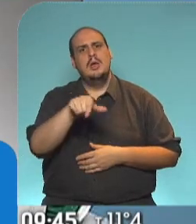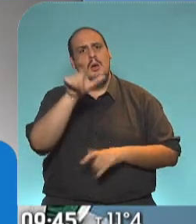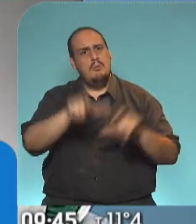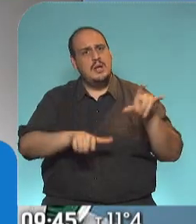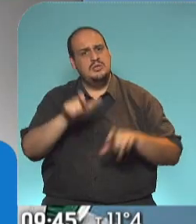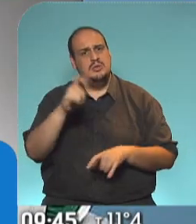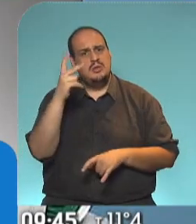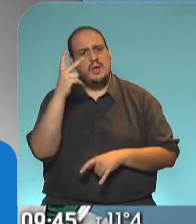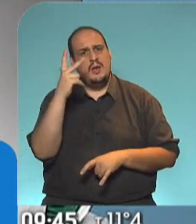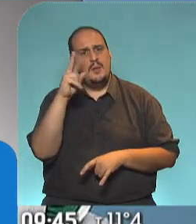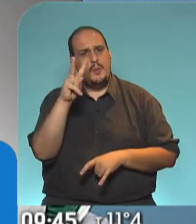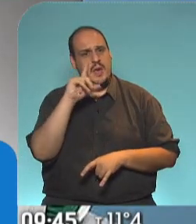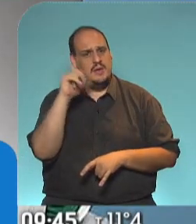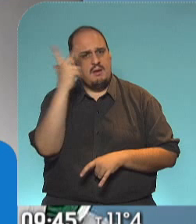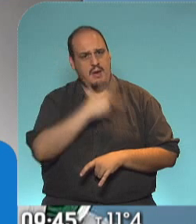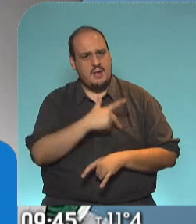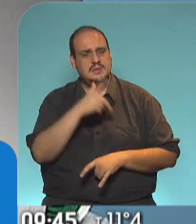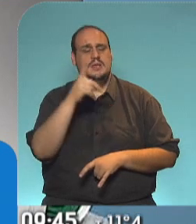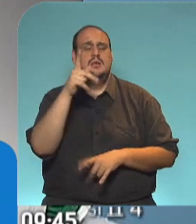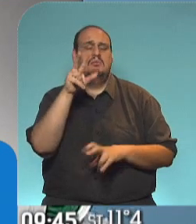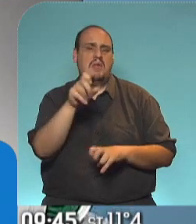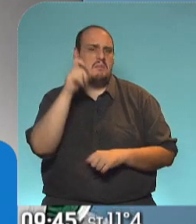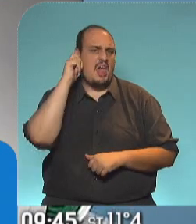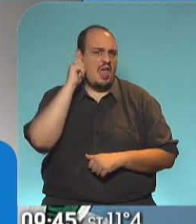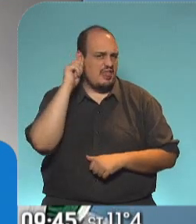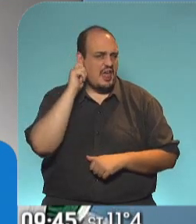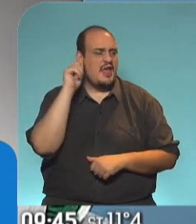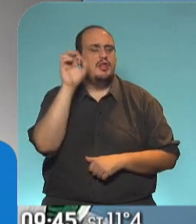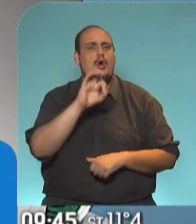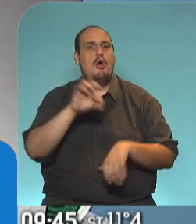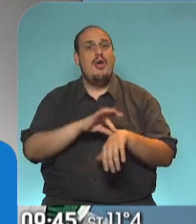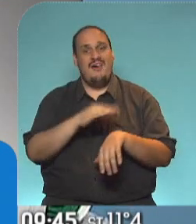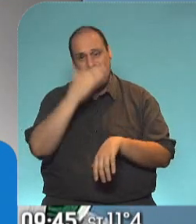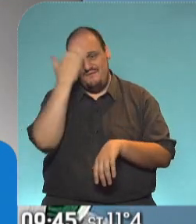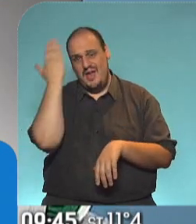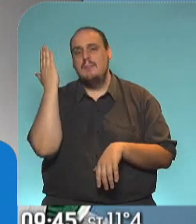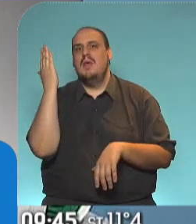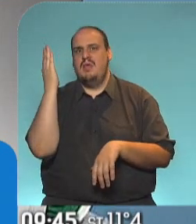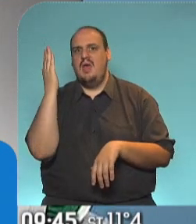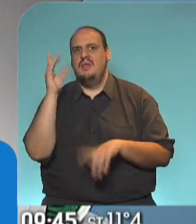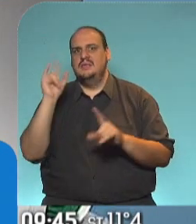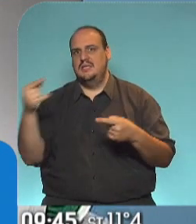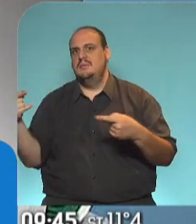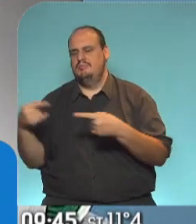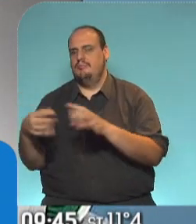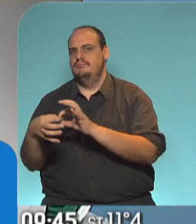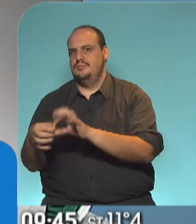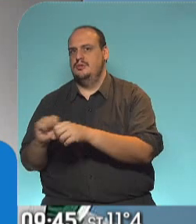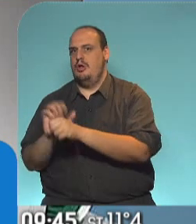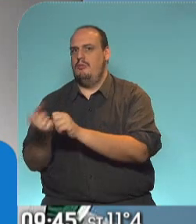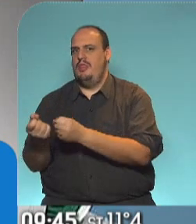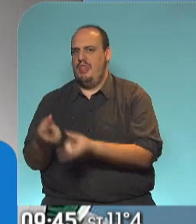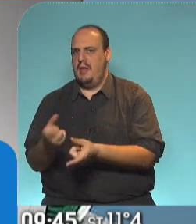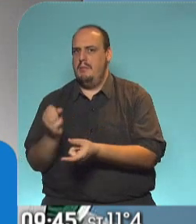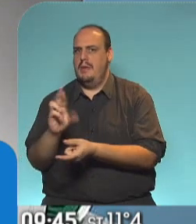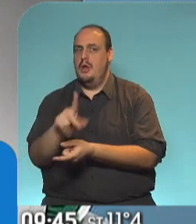que por una cuestión de edad o por otras enfermedades que sí están vinculadas a mayores de kobe deben mantener la estricta